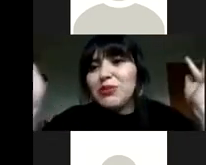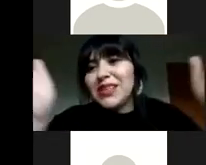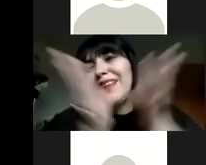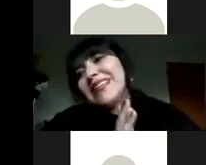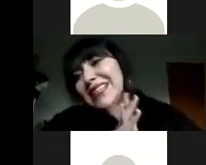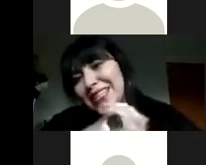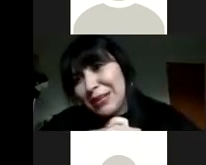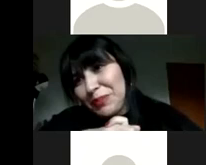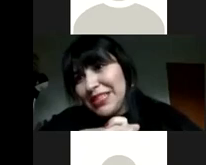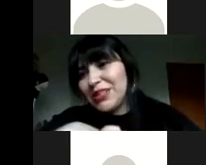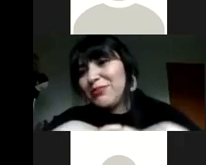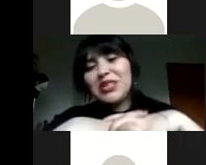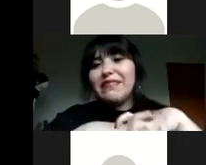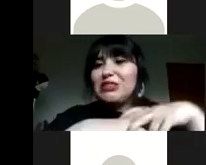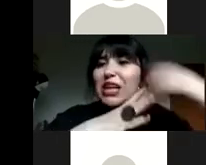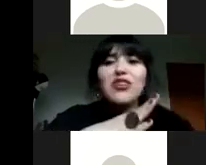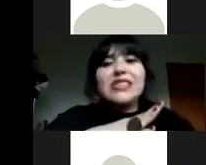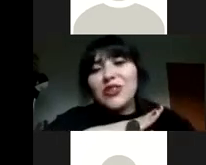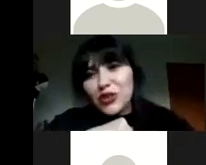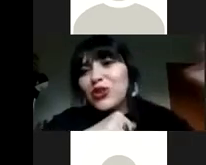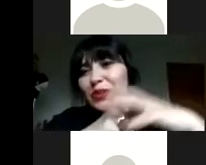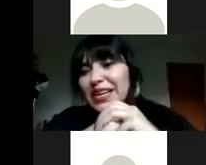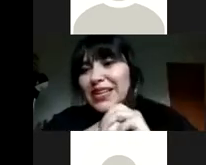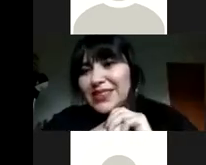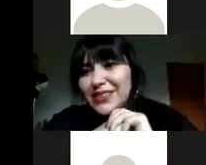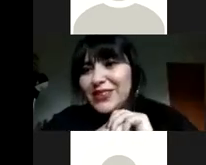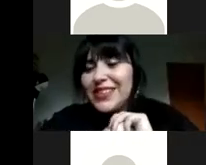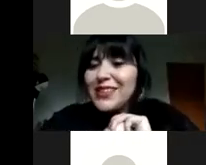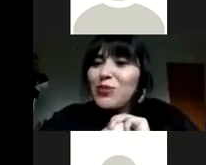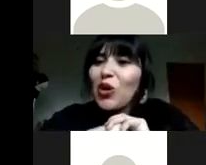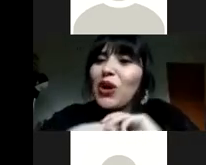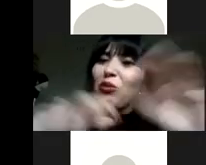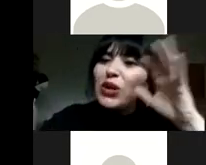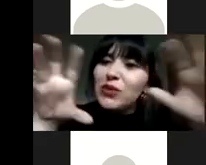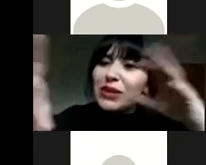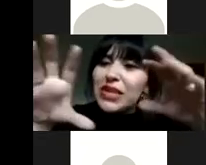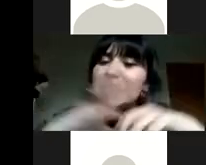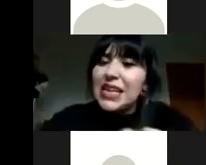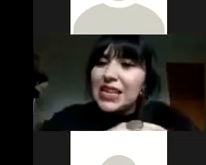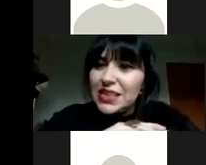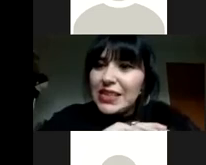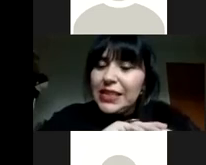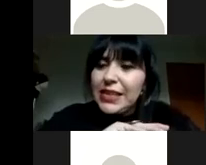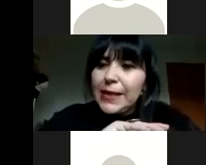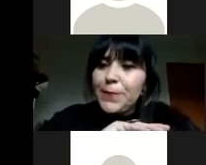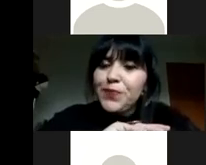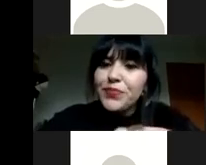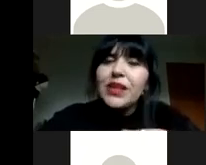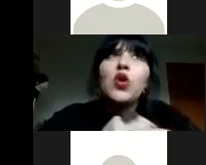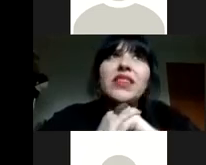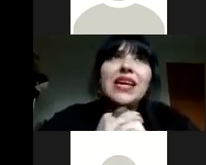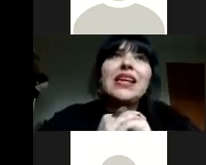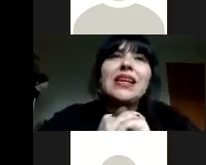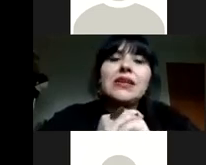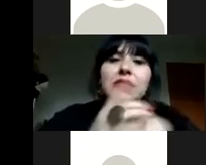empate porque la verdad que tiene trampita, porque podría haber sido una droga psicotrópica, ¿cierto? Pero es un poquito para que ustedes entiendan.